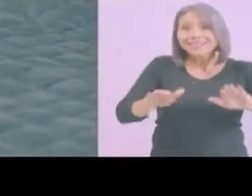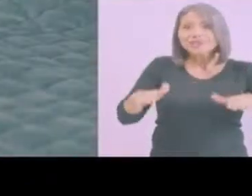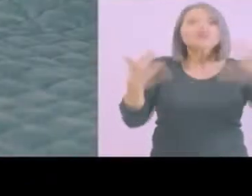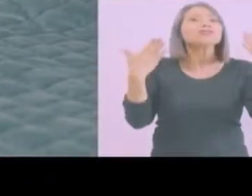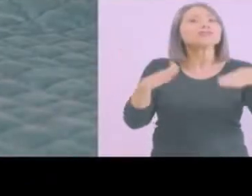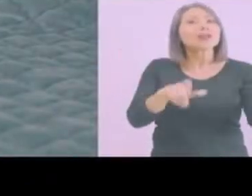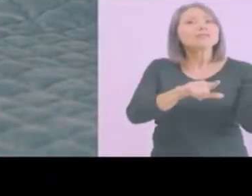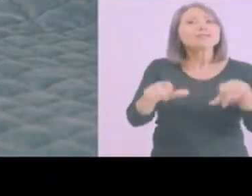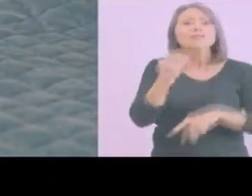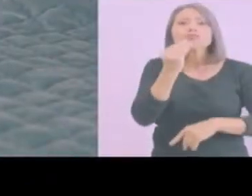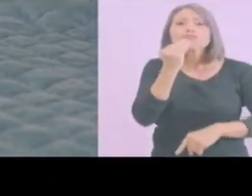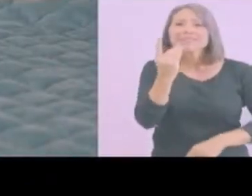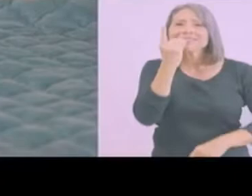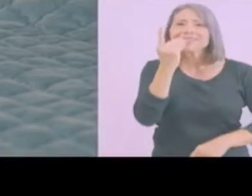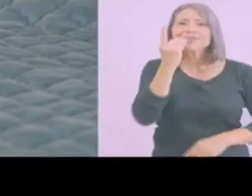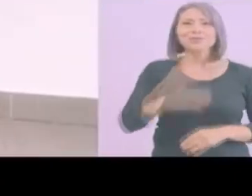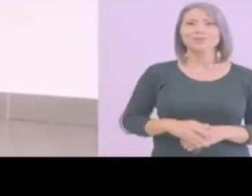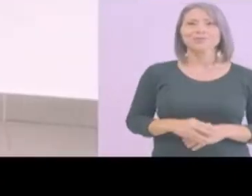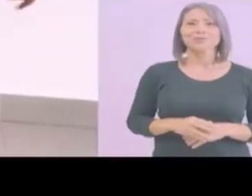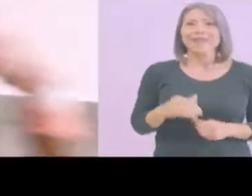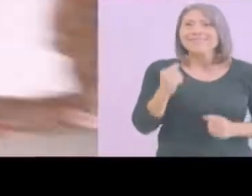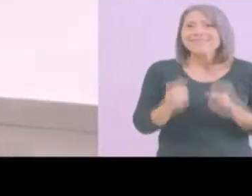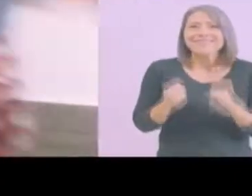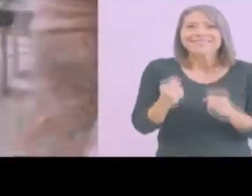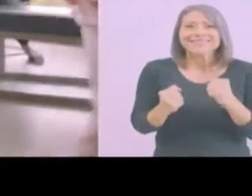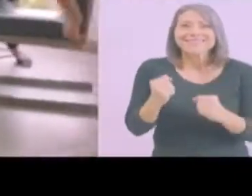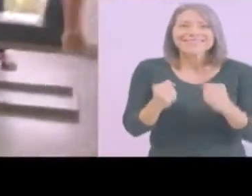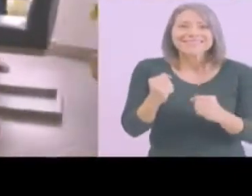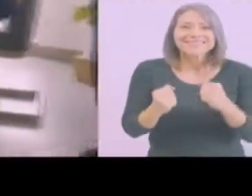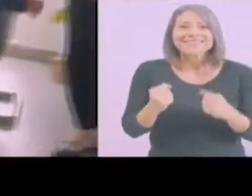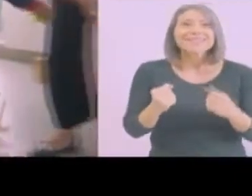Buenos días, niños. Ya está el desayuno.